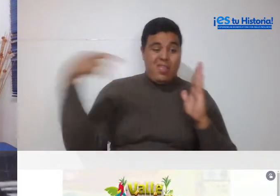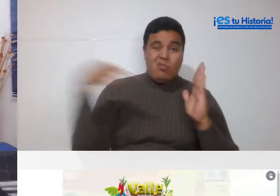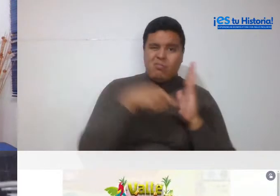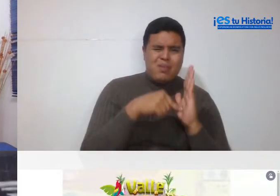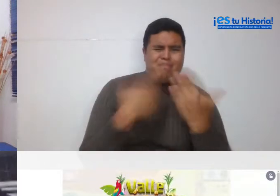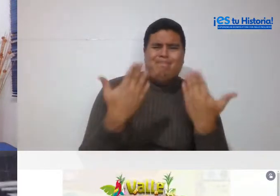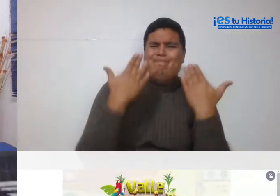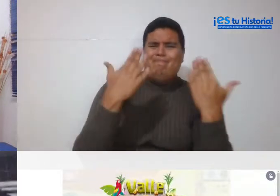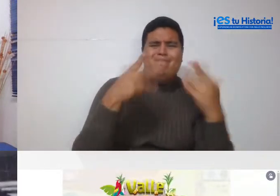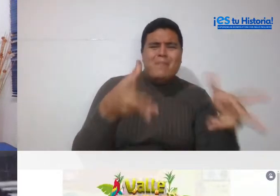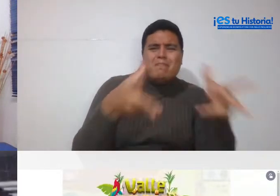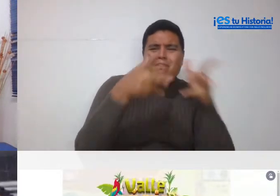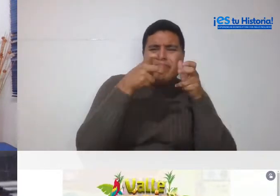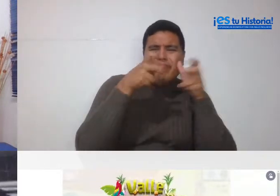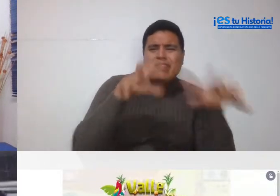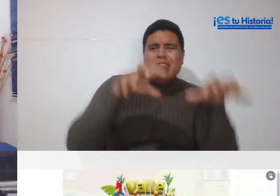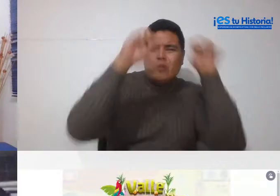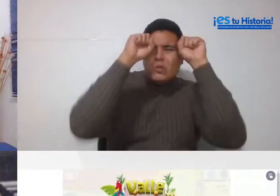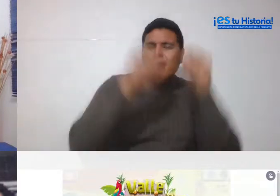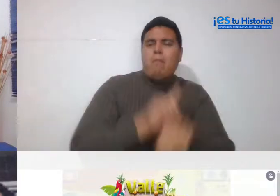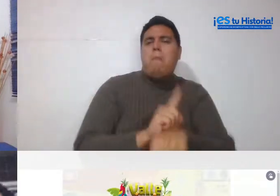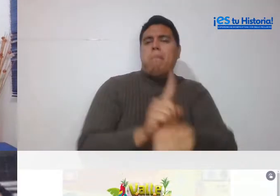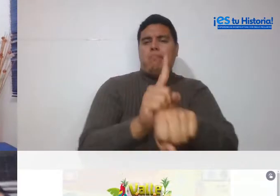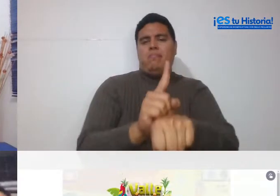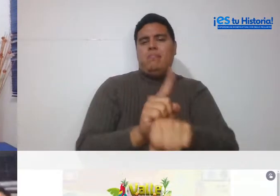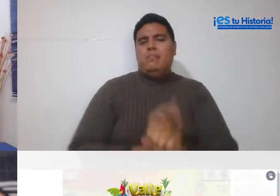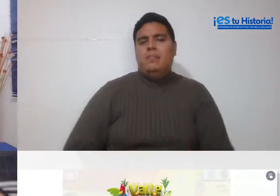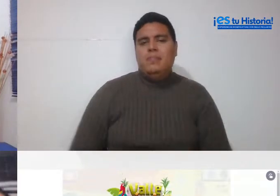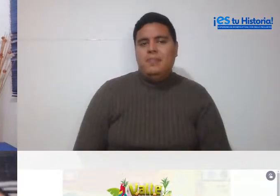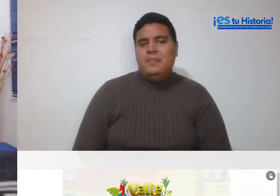un ya, como dicen por ahí. Sí.